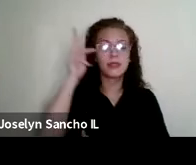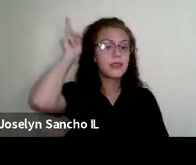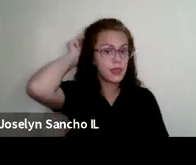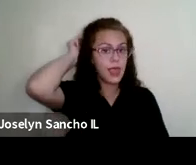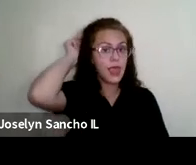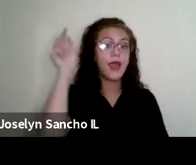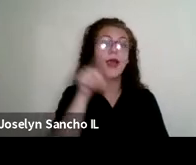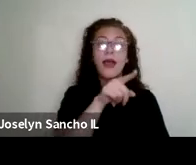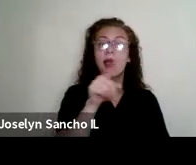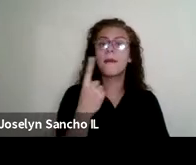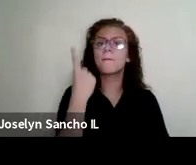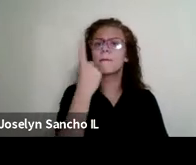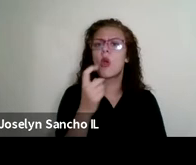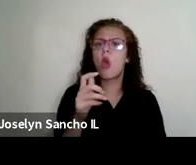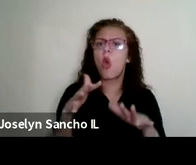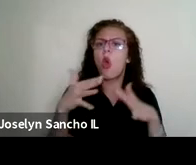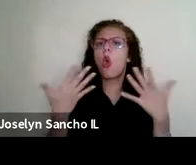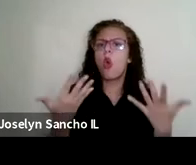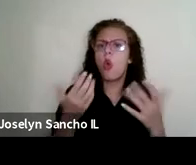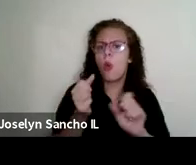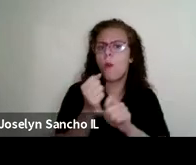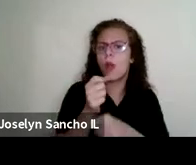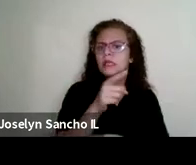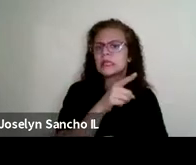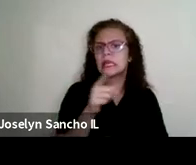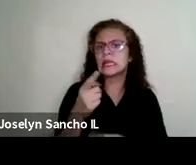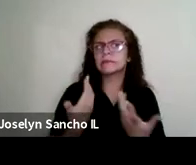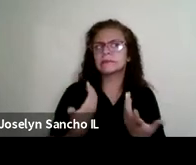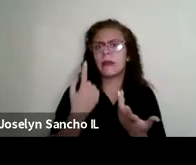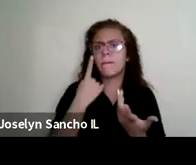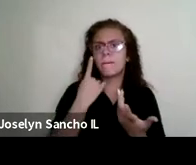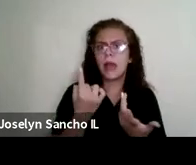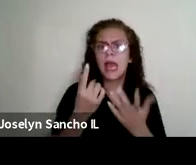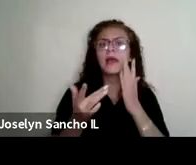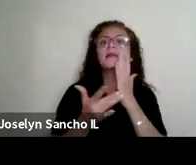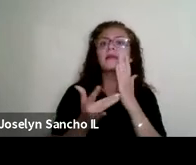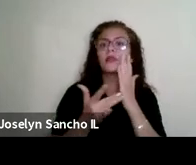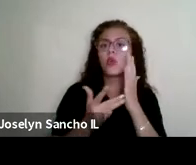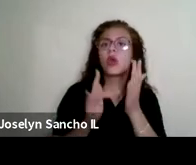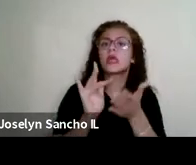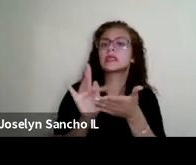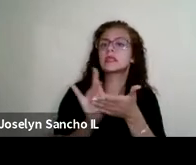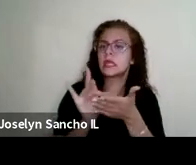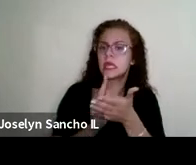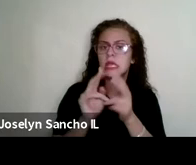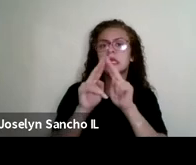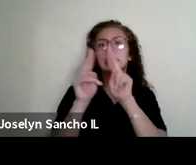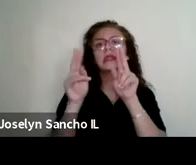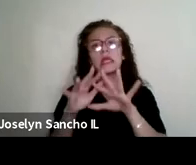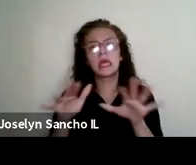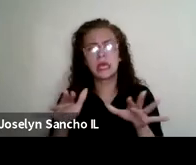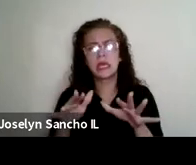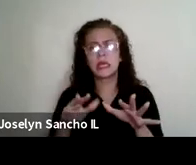están preguntando cómo van a hacer ellas, ¿verdad?, para que las tecnologías digitales, internet, no